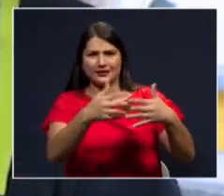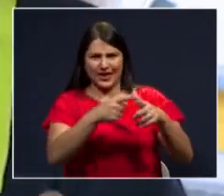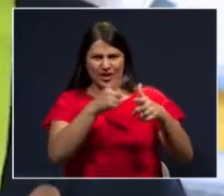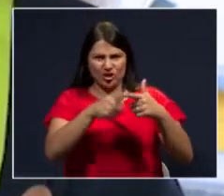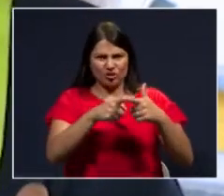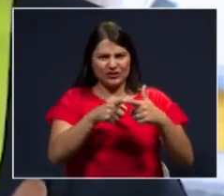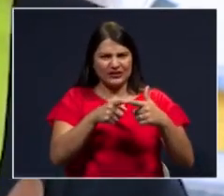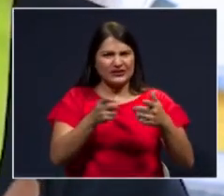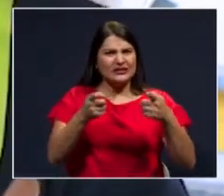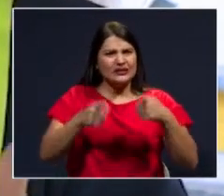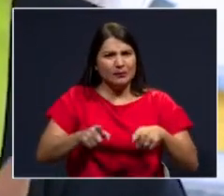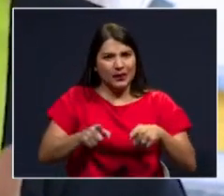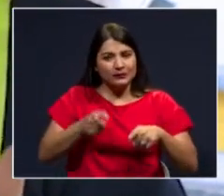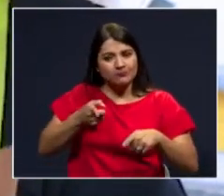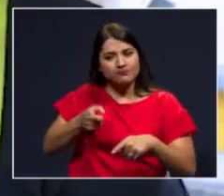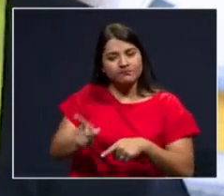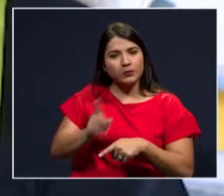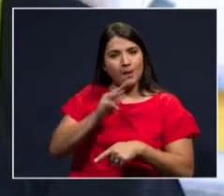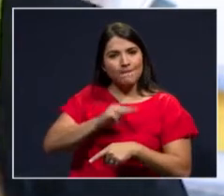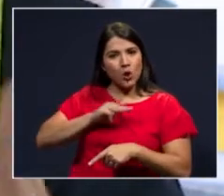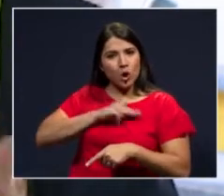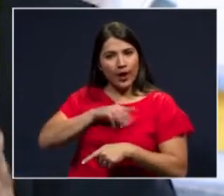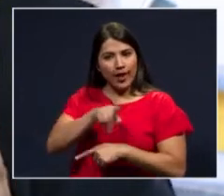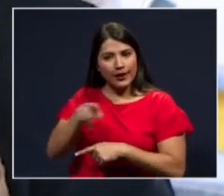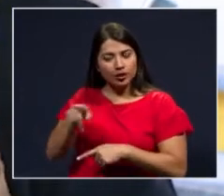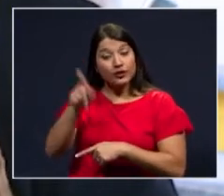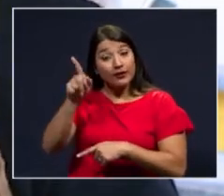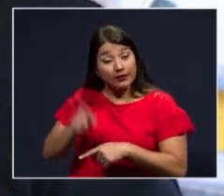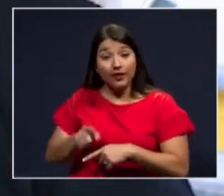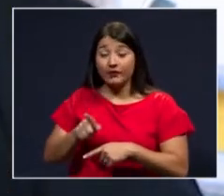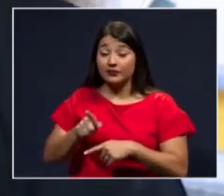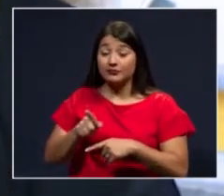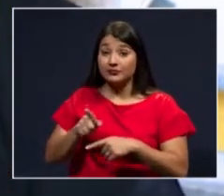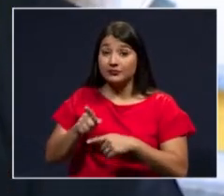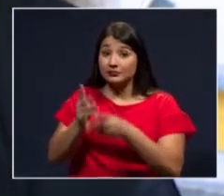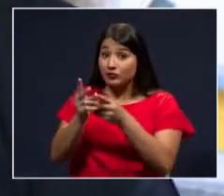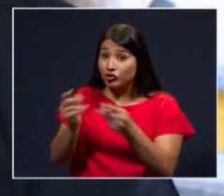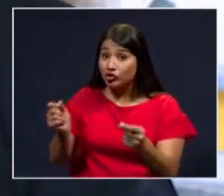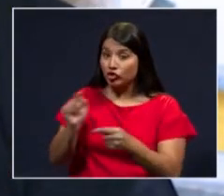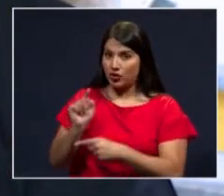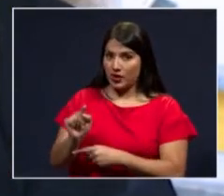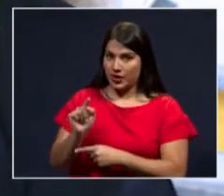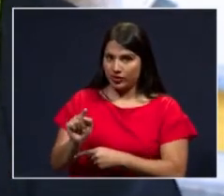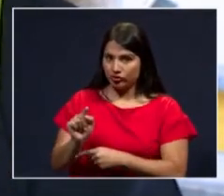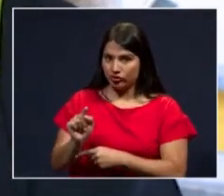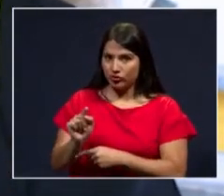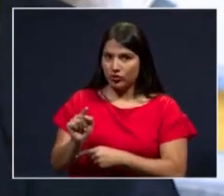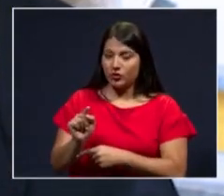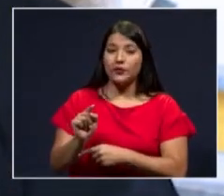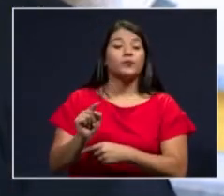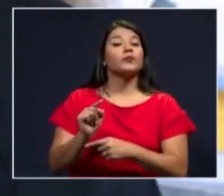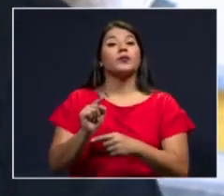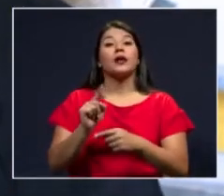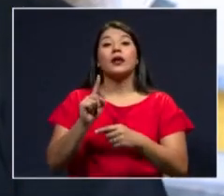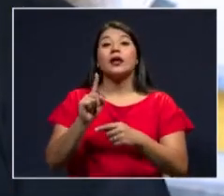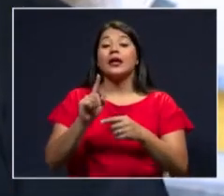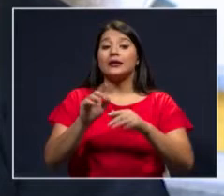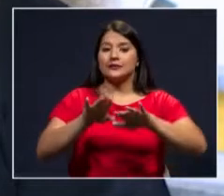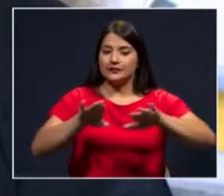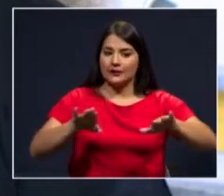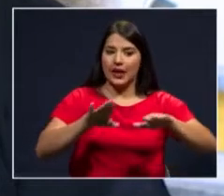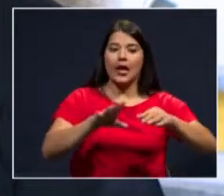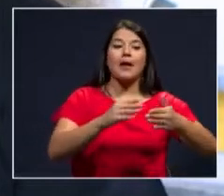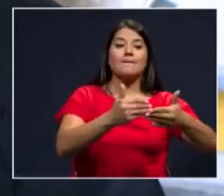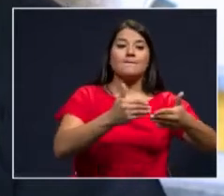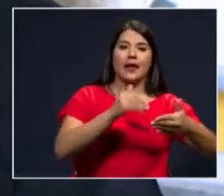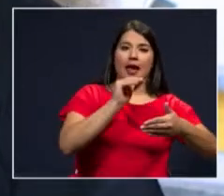la gente. Y ese daño moral debe ser resarcido. Es adicional al preaviso, adicional a la cesantía, adicional a